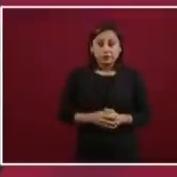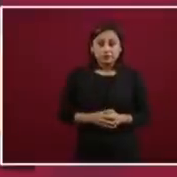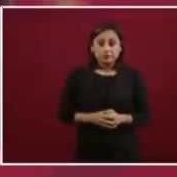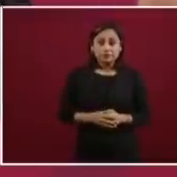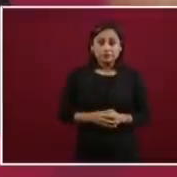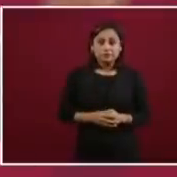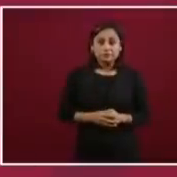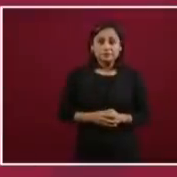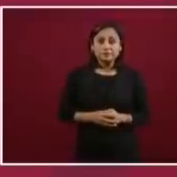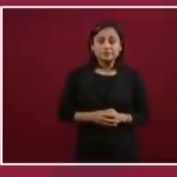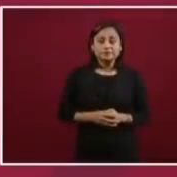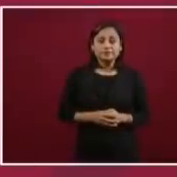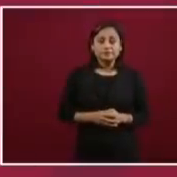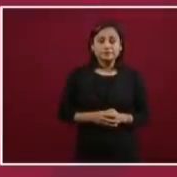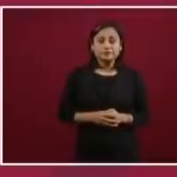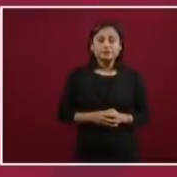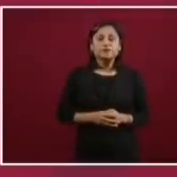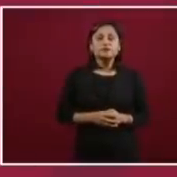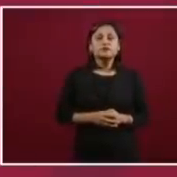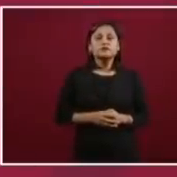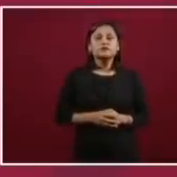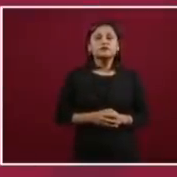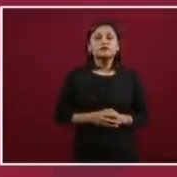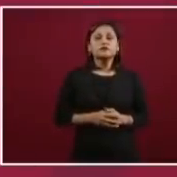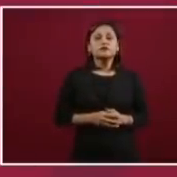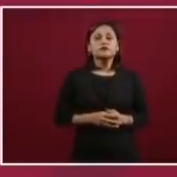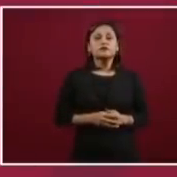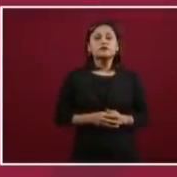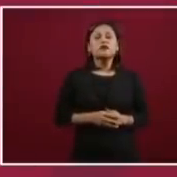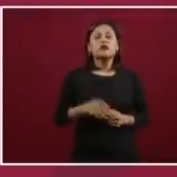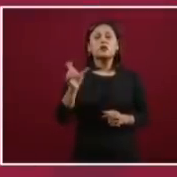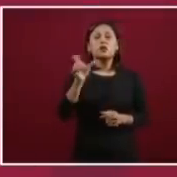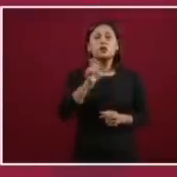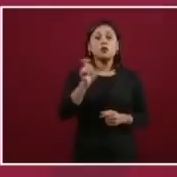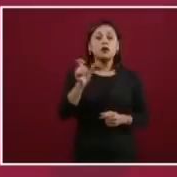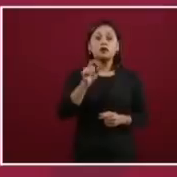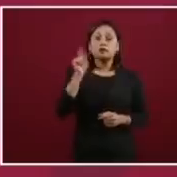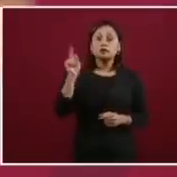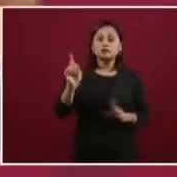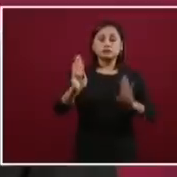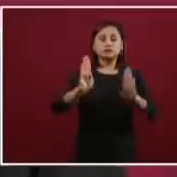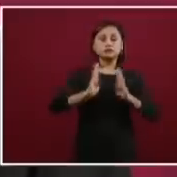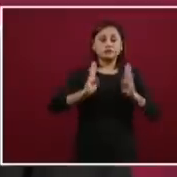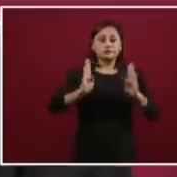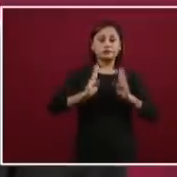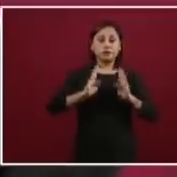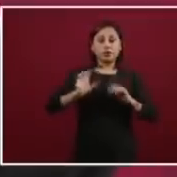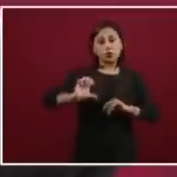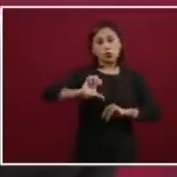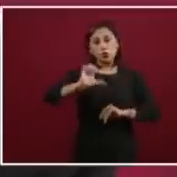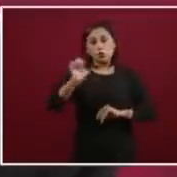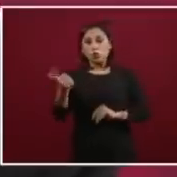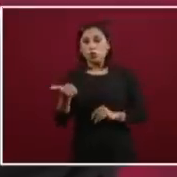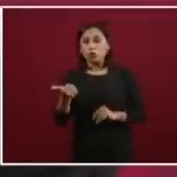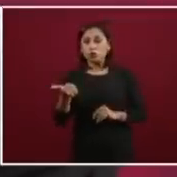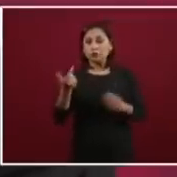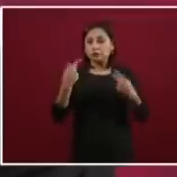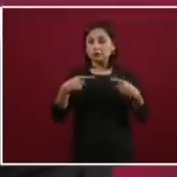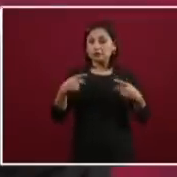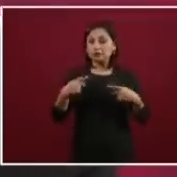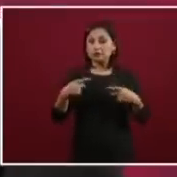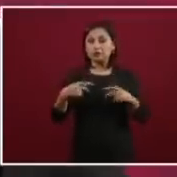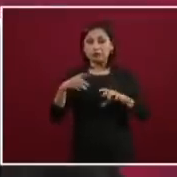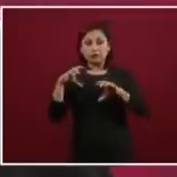cuando los detienen a unos militares los que nos detienen los